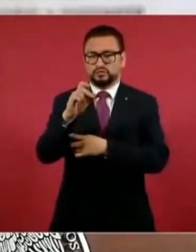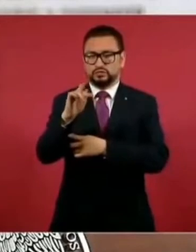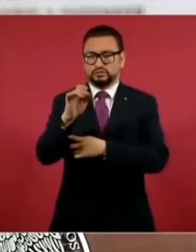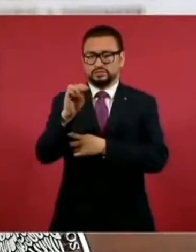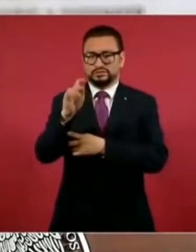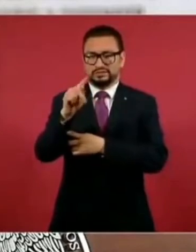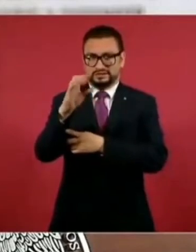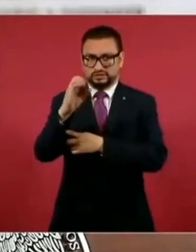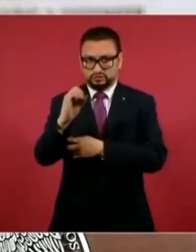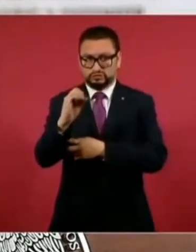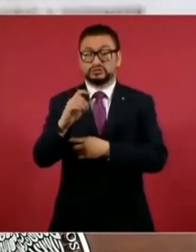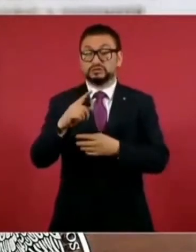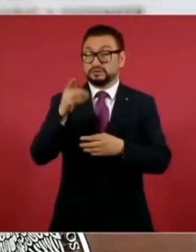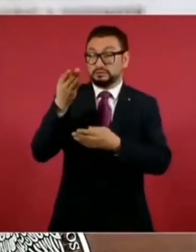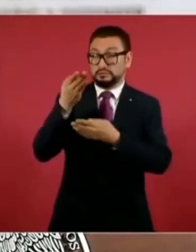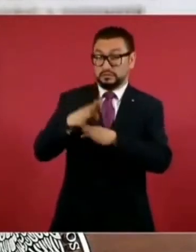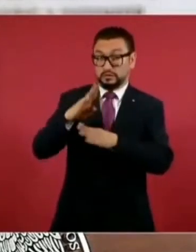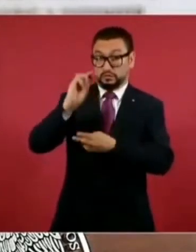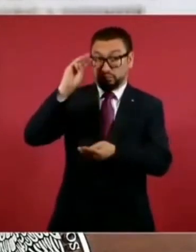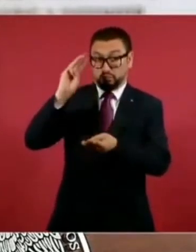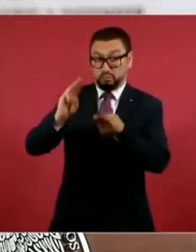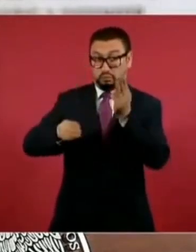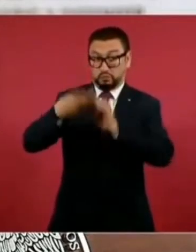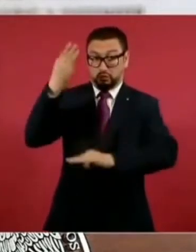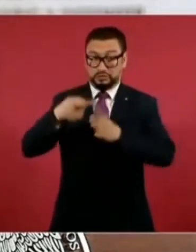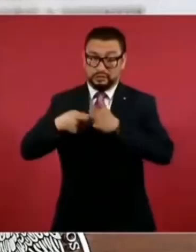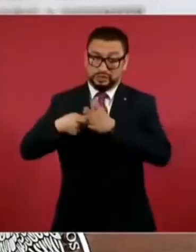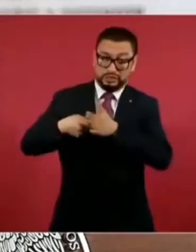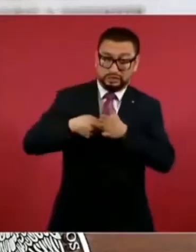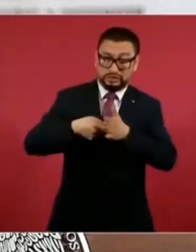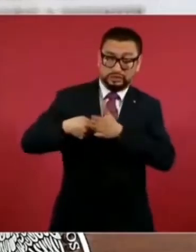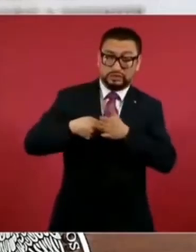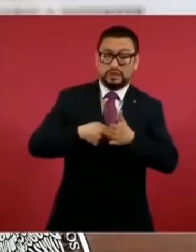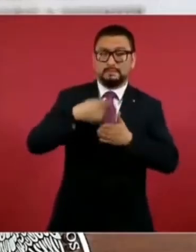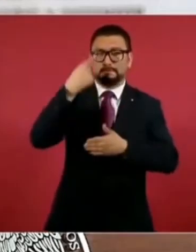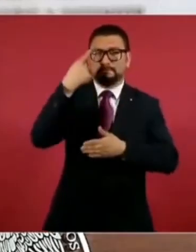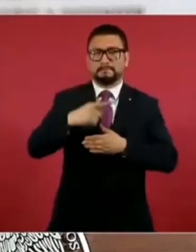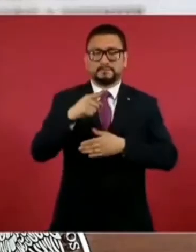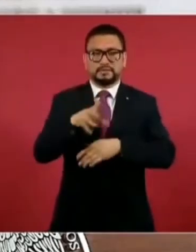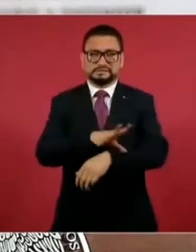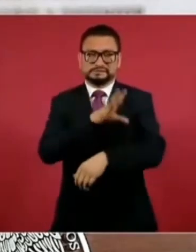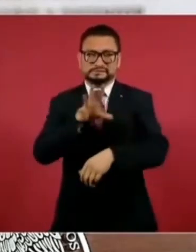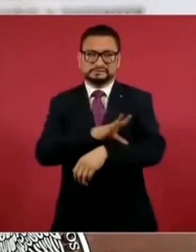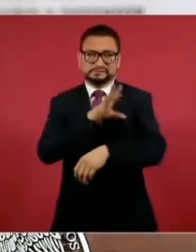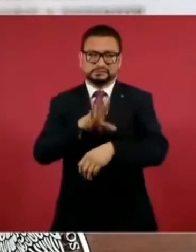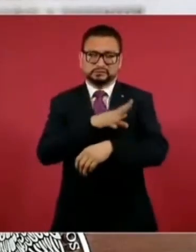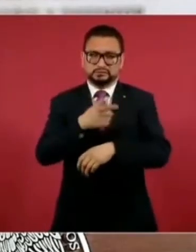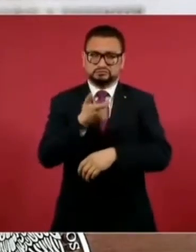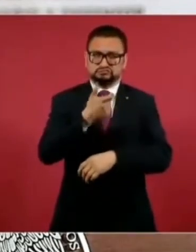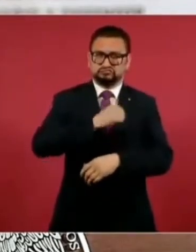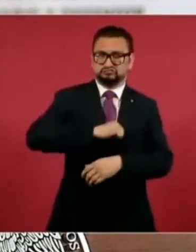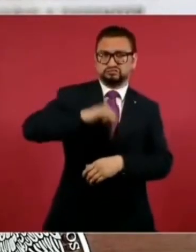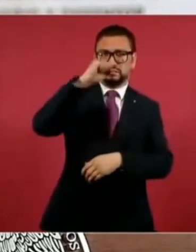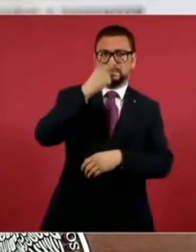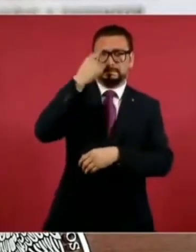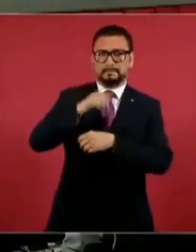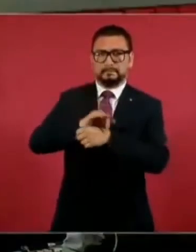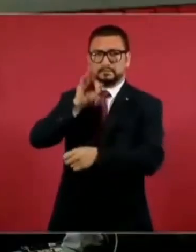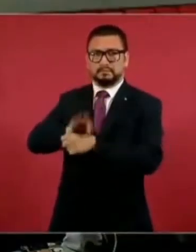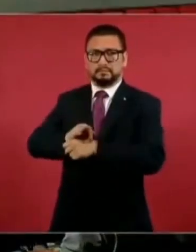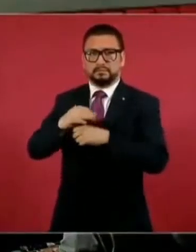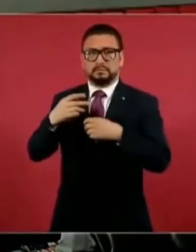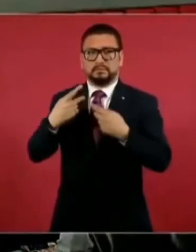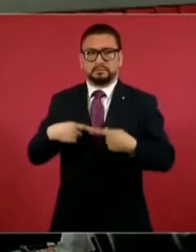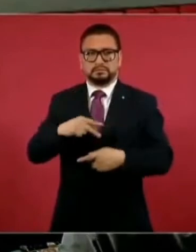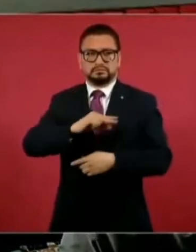presionado por el Banco Mundial para elevar las tarifas eléctricas a favor de los privados, dañando a